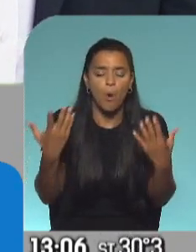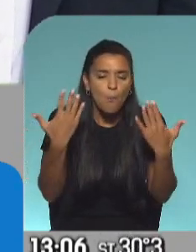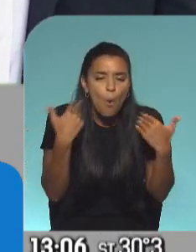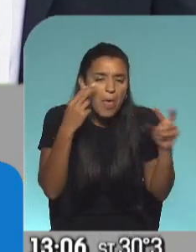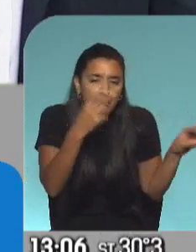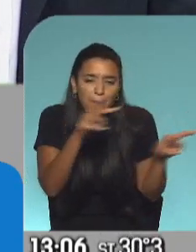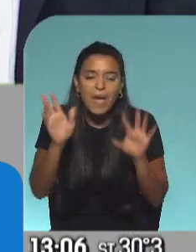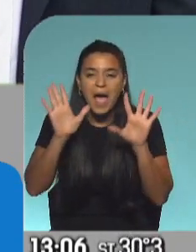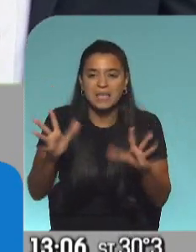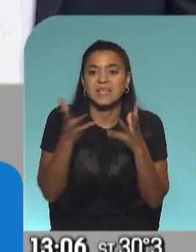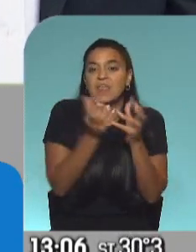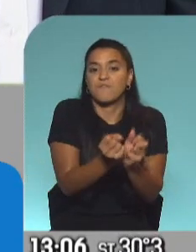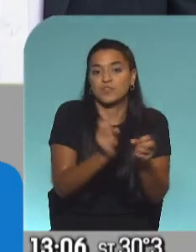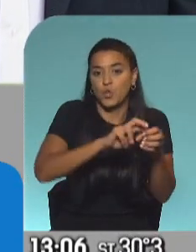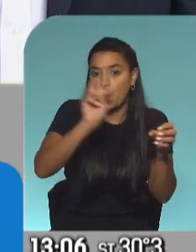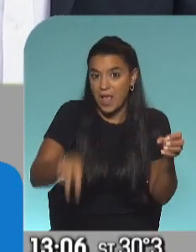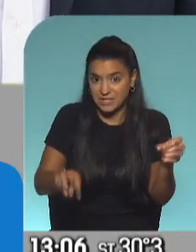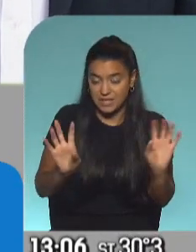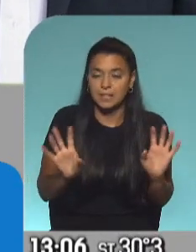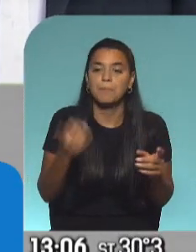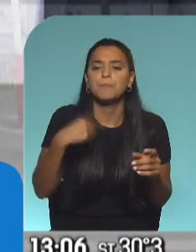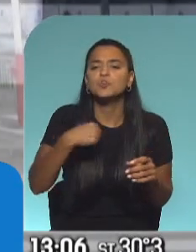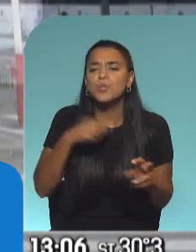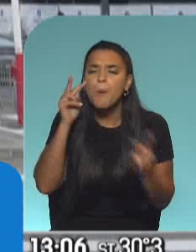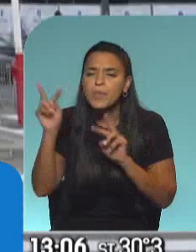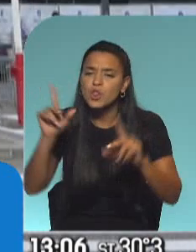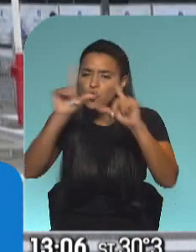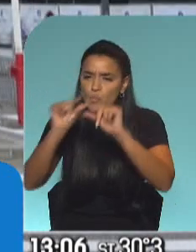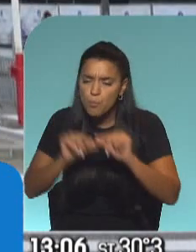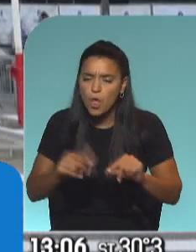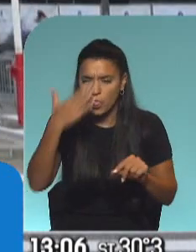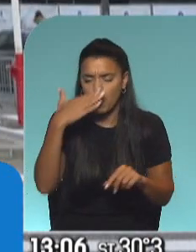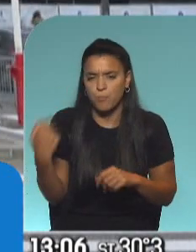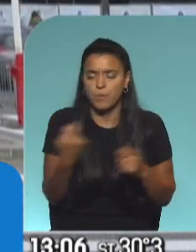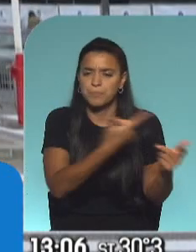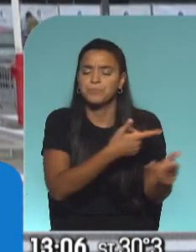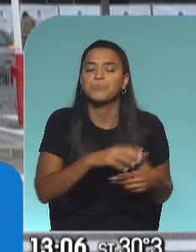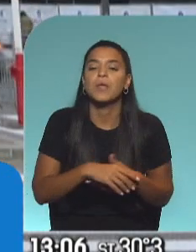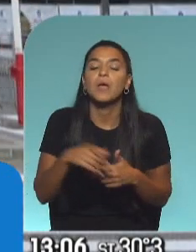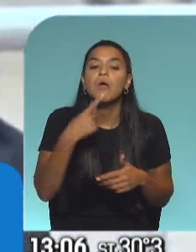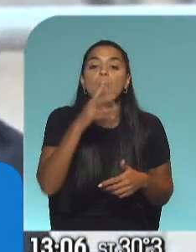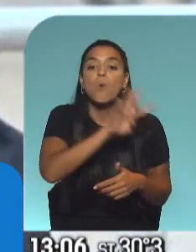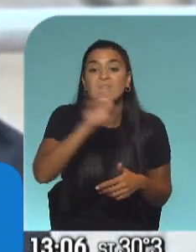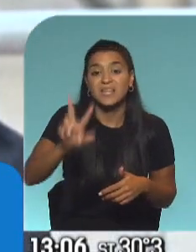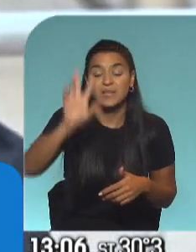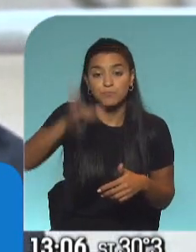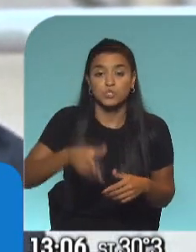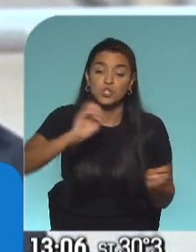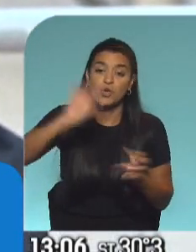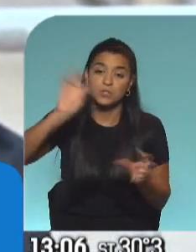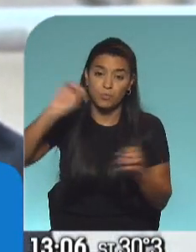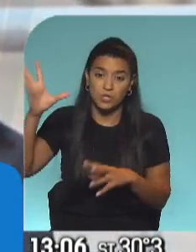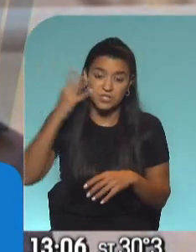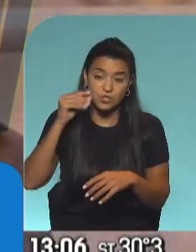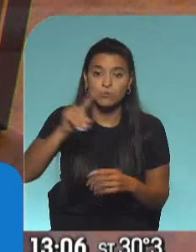encontrar de los defensores del Brexit. Ahora, yo estaba mirando algunos números y le paso después la palabra a Rulo. 43% de las exportaciones británicas van